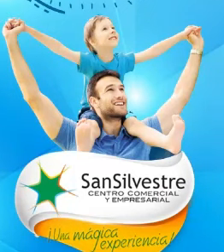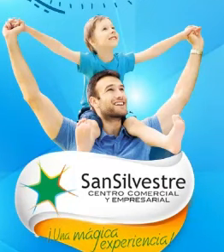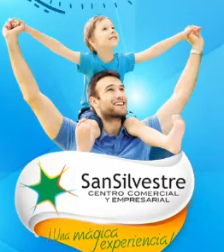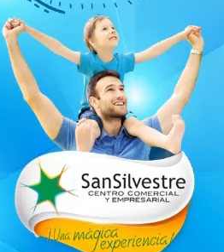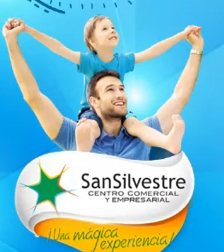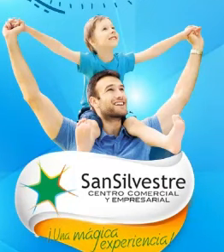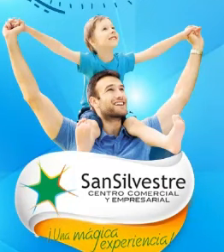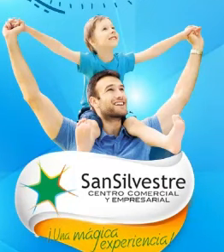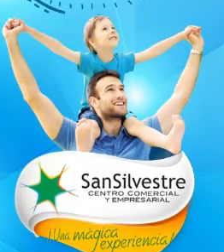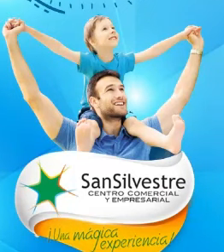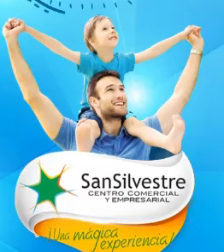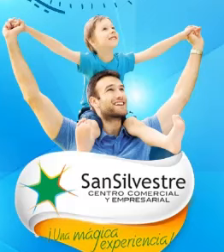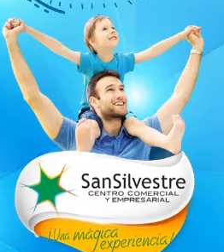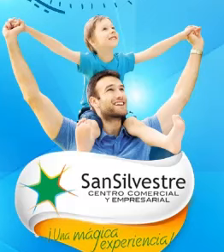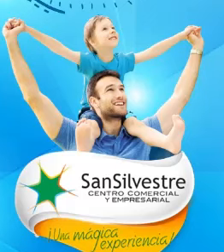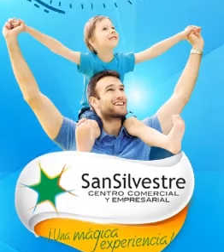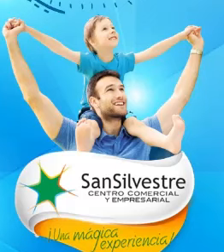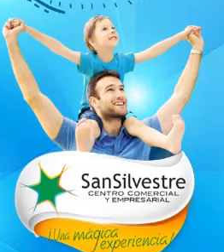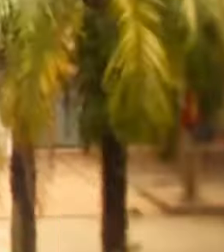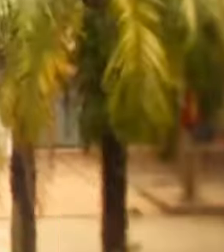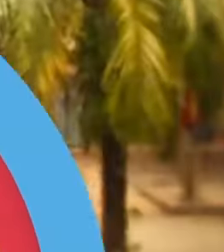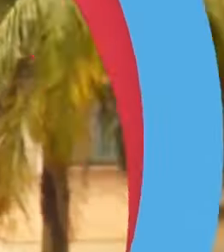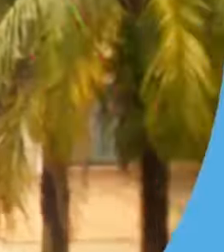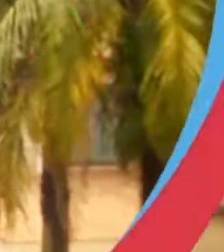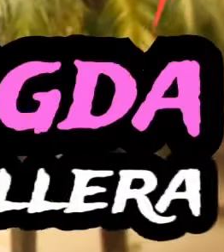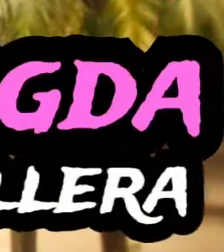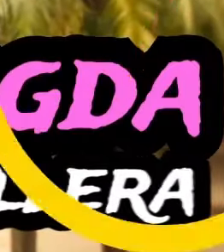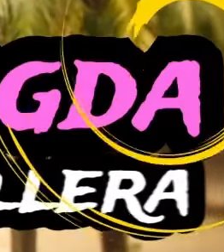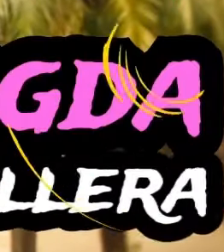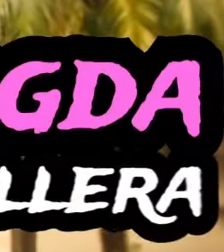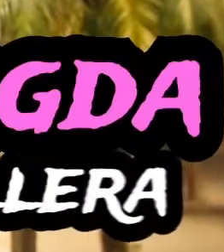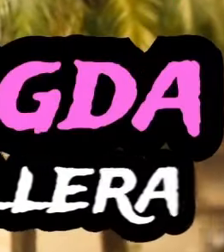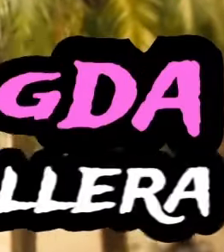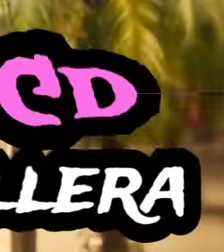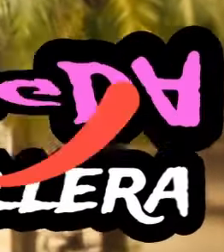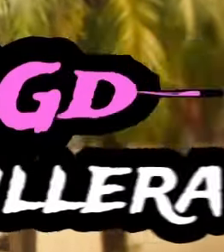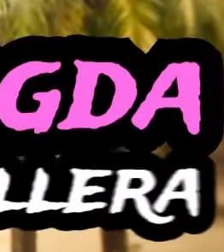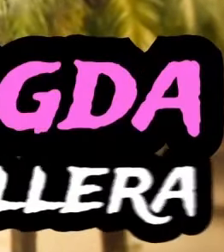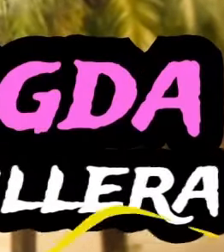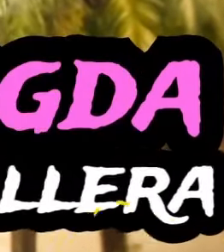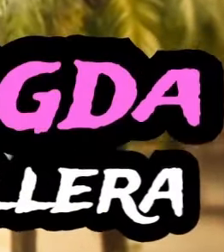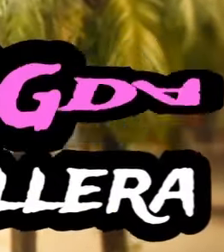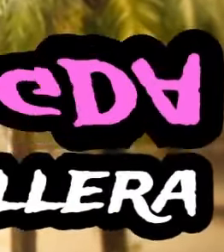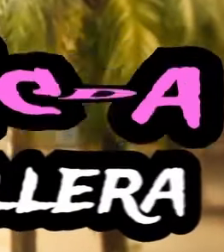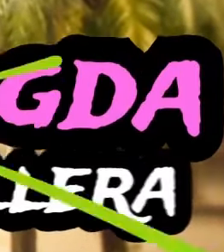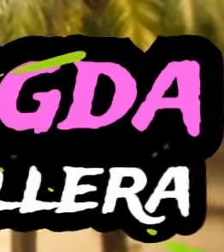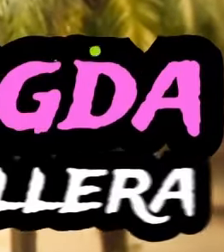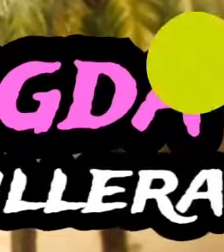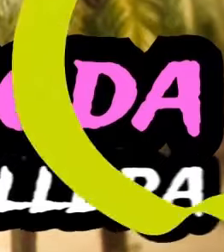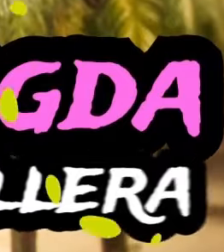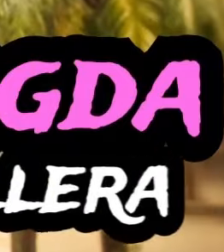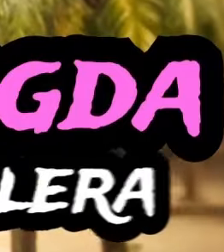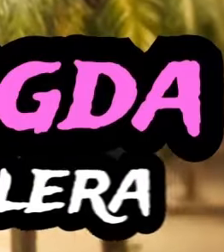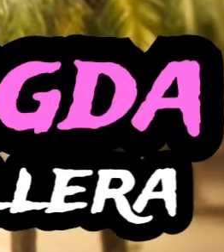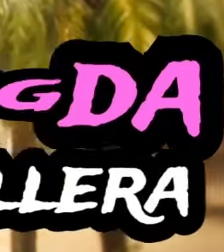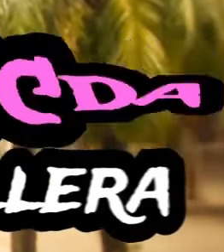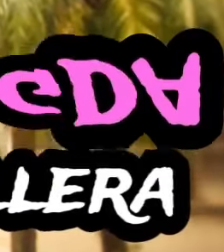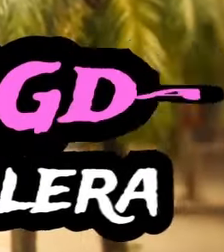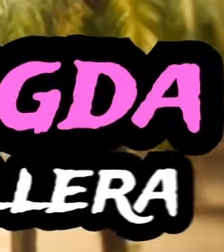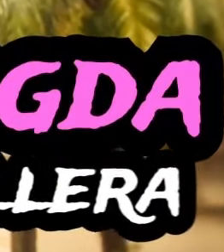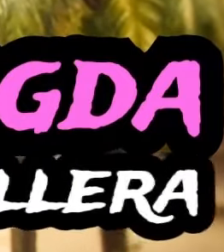marca del Centro Comercial por 200 mil pesos. Hola a todos, yo soy Magda, soy una barranquillera aquí bien sabrosona y les cuento que tengo una